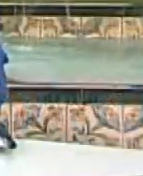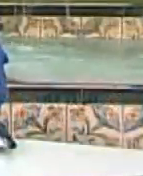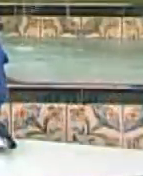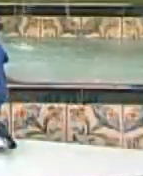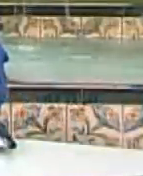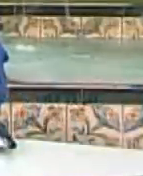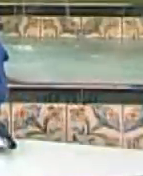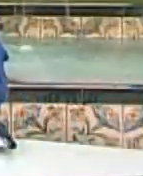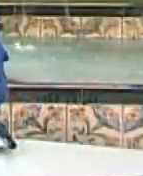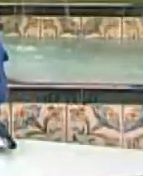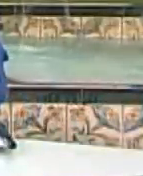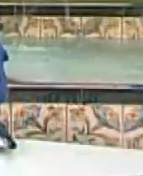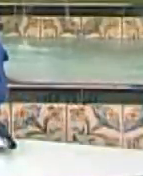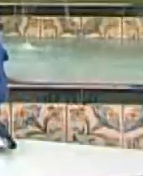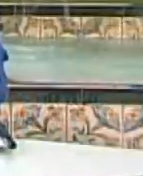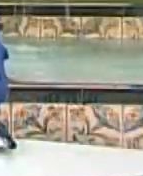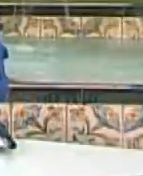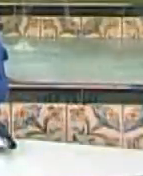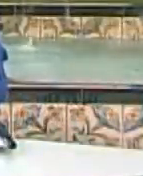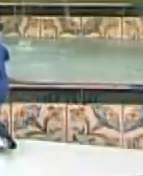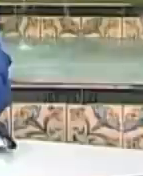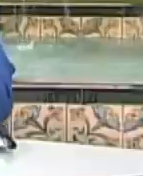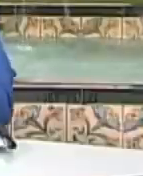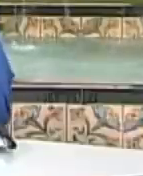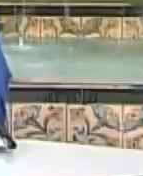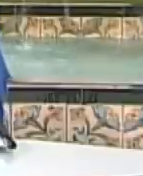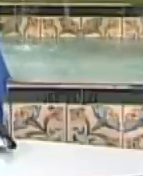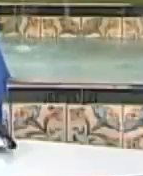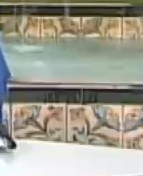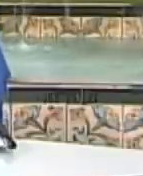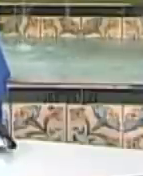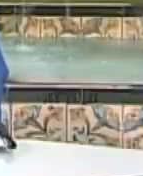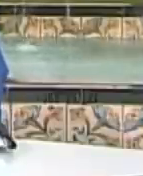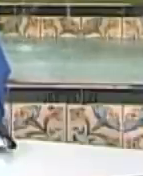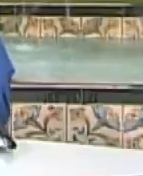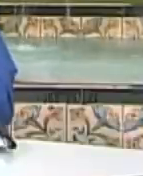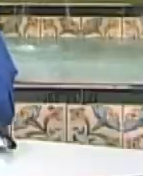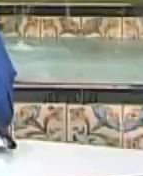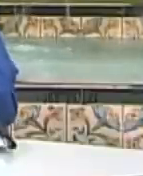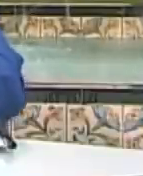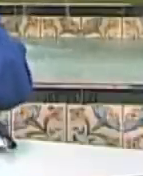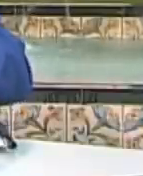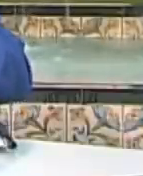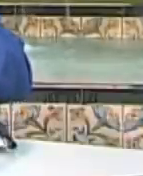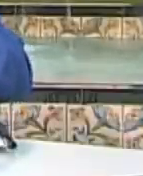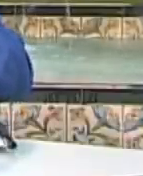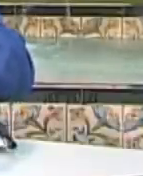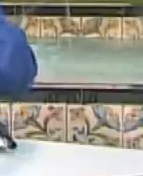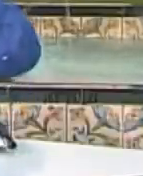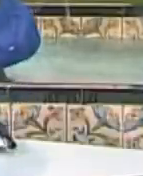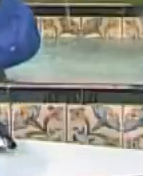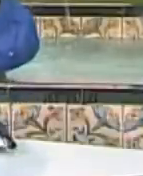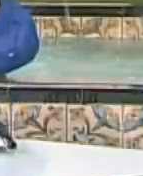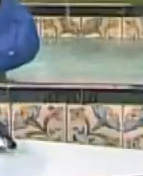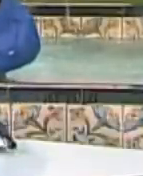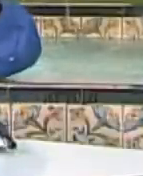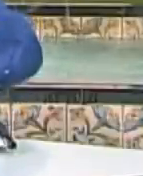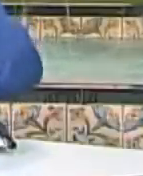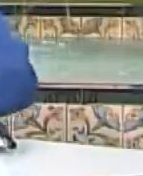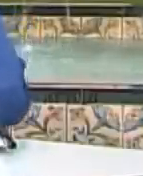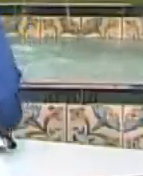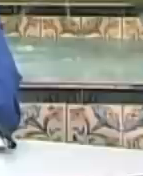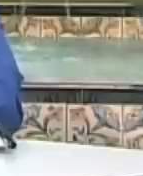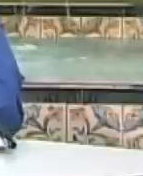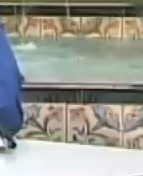la canasta de monedas es cripto moneda y por ahí nos movemos por ahí nos movemos